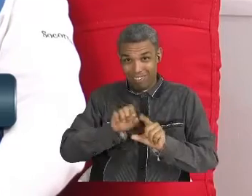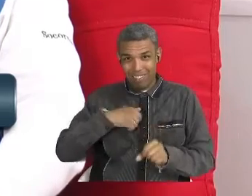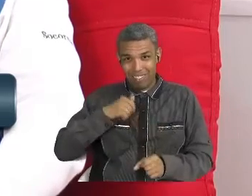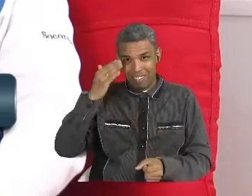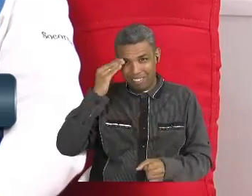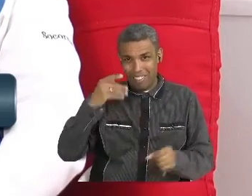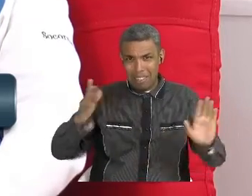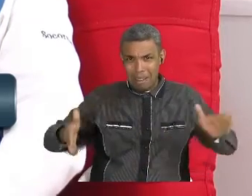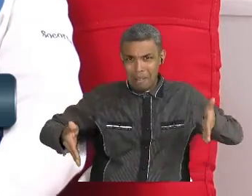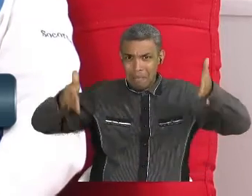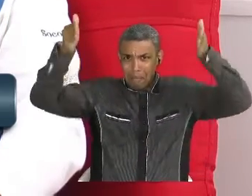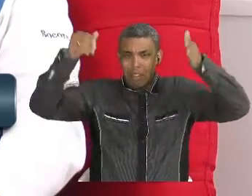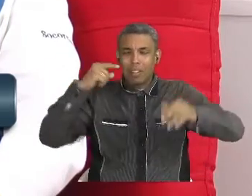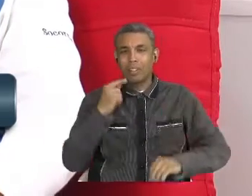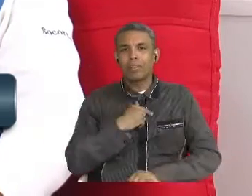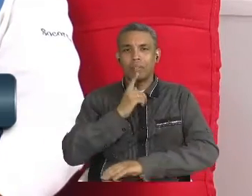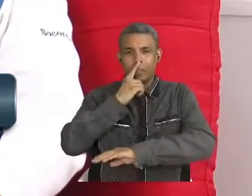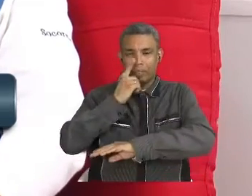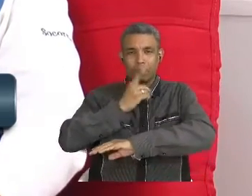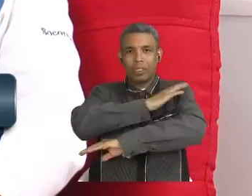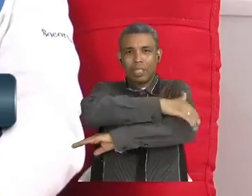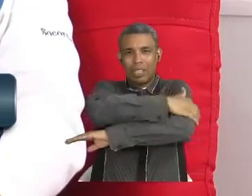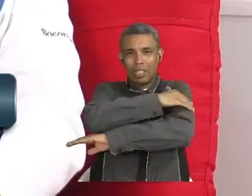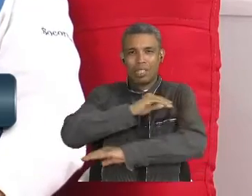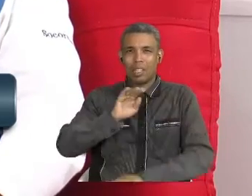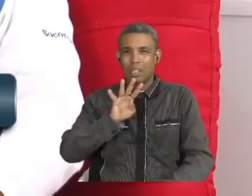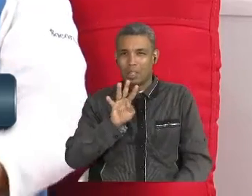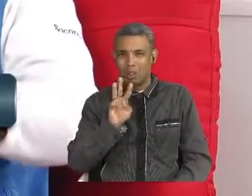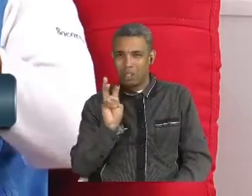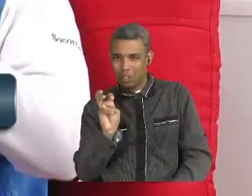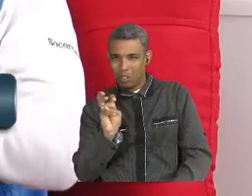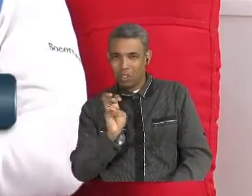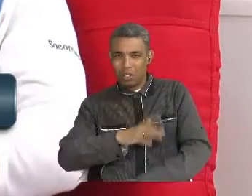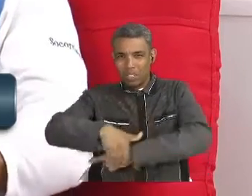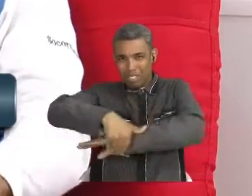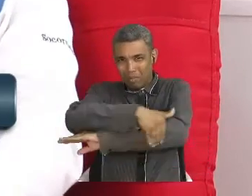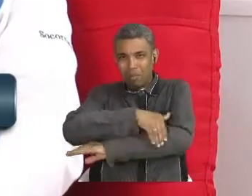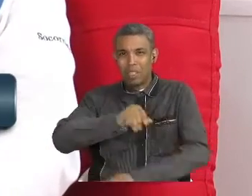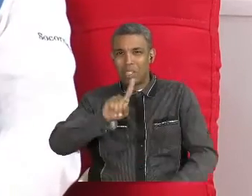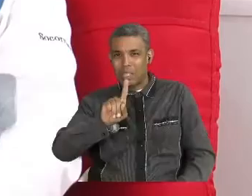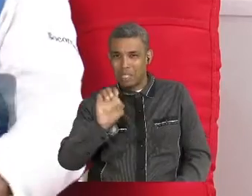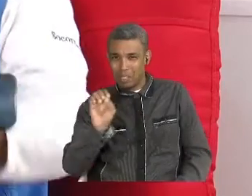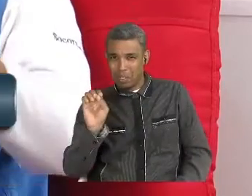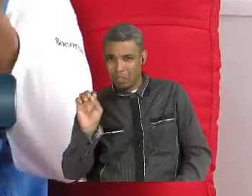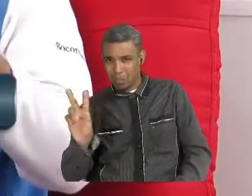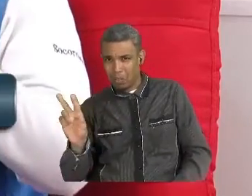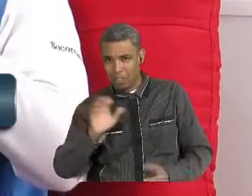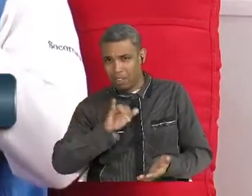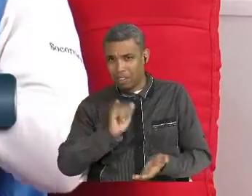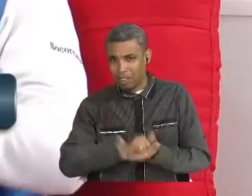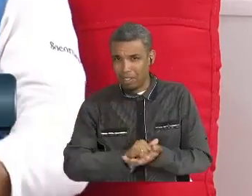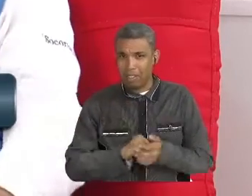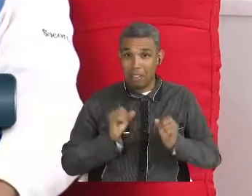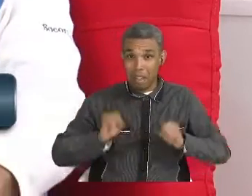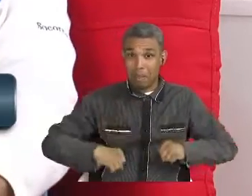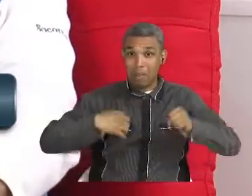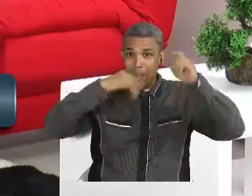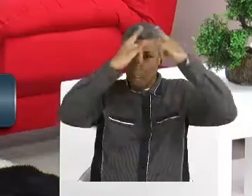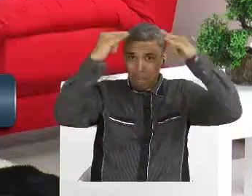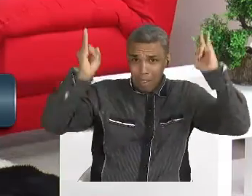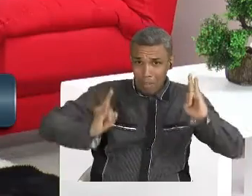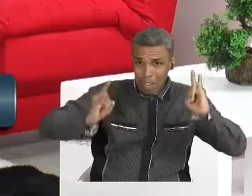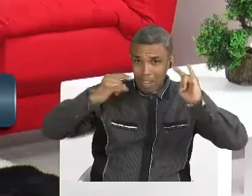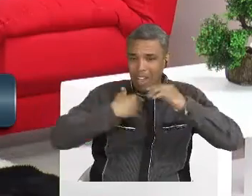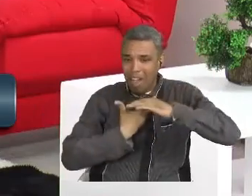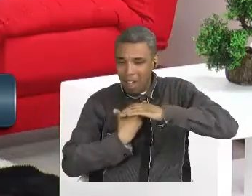número 22-121, esquina. Ahí estaremos nosotros, afuera tenemos una carpa, tenemos la señalización y están las personas